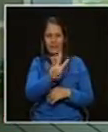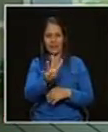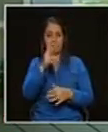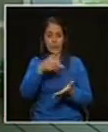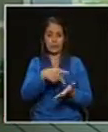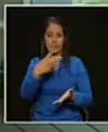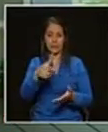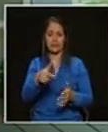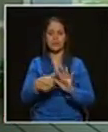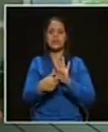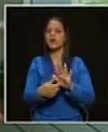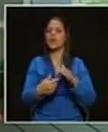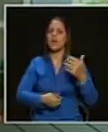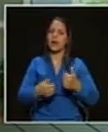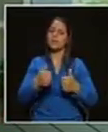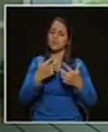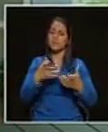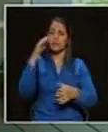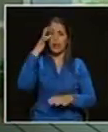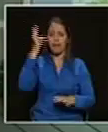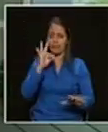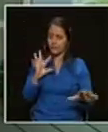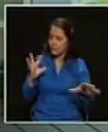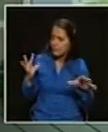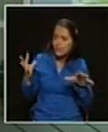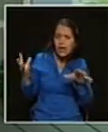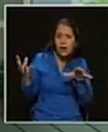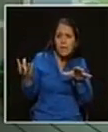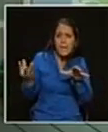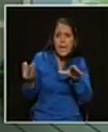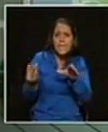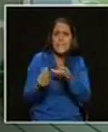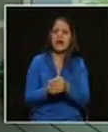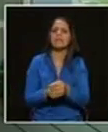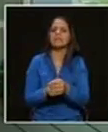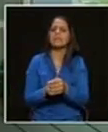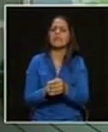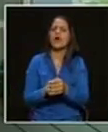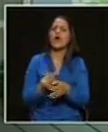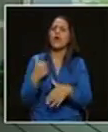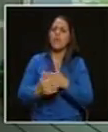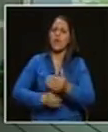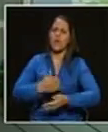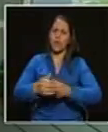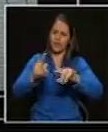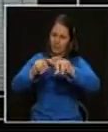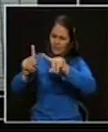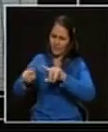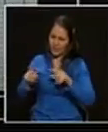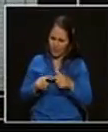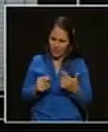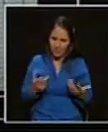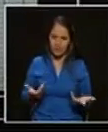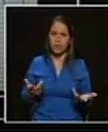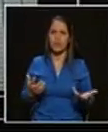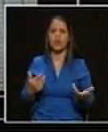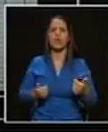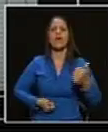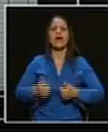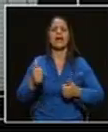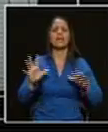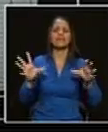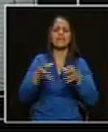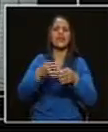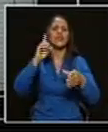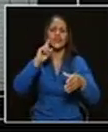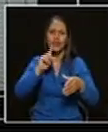con el fin de ser un canal incluyente, que en él se visibilicen todas las poblaciones del país, y eso incluye a la comunidad